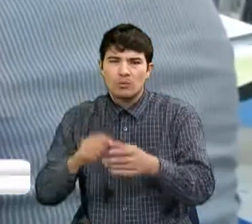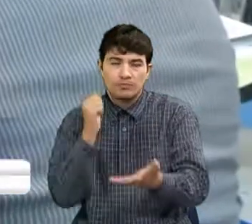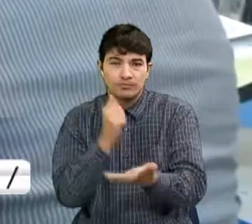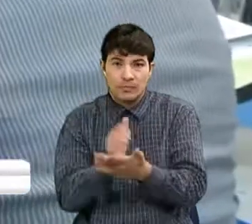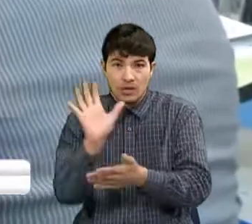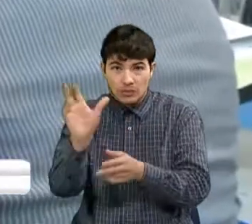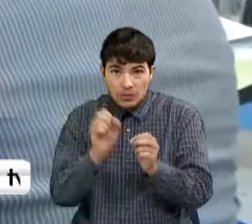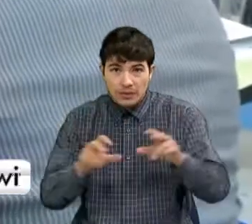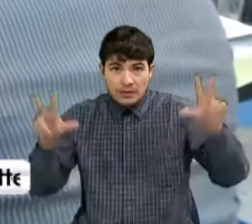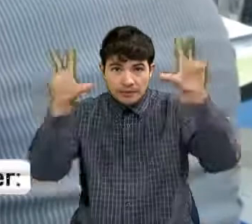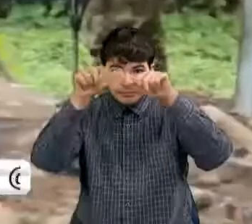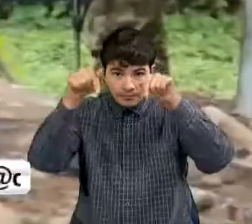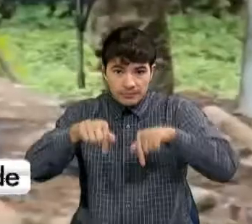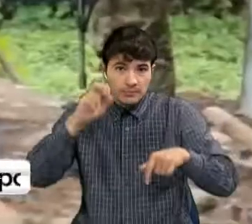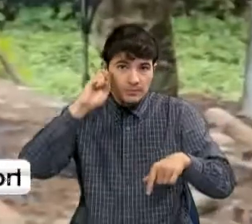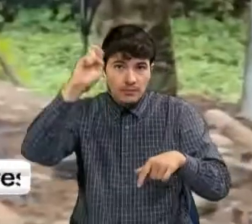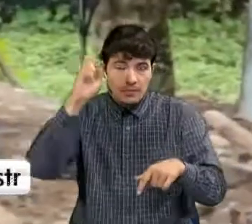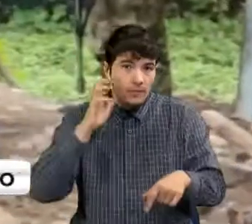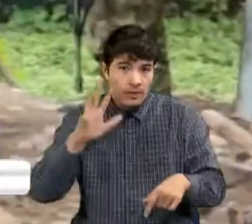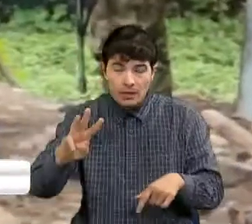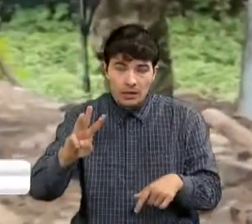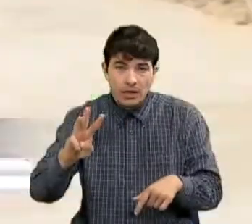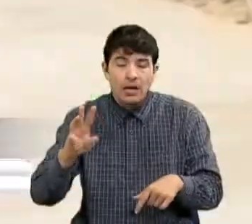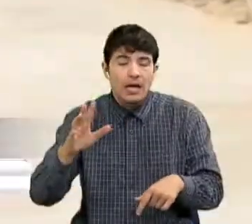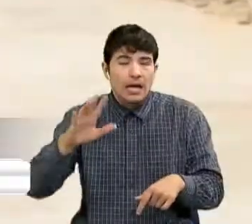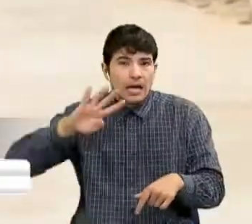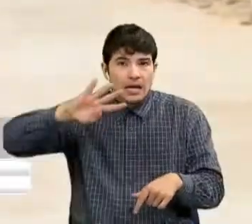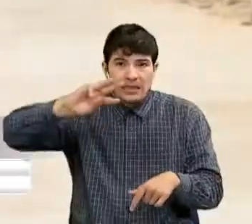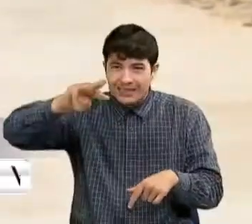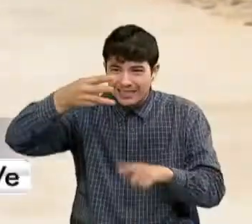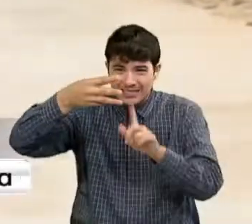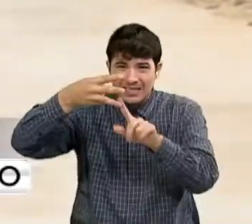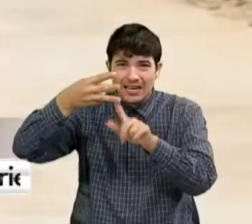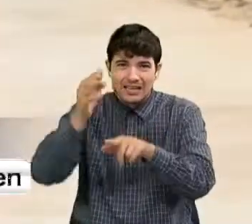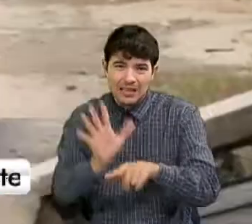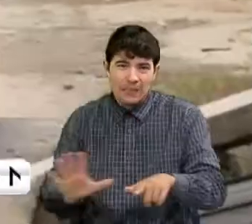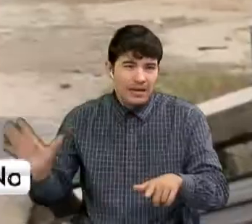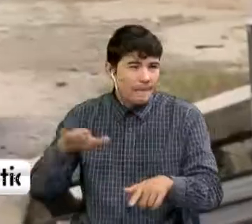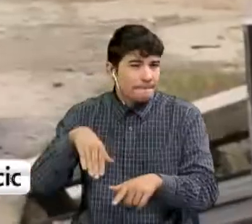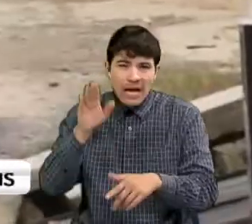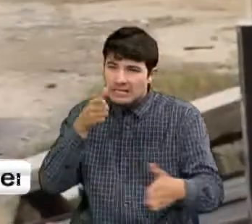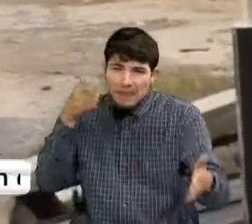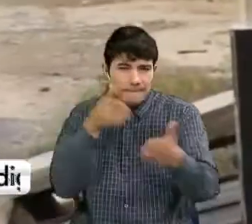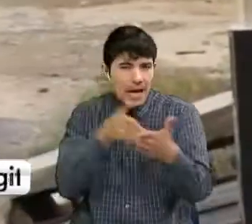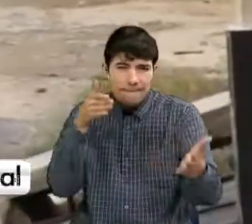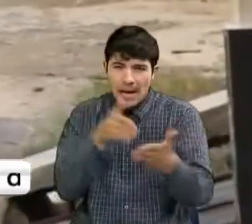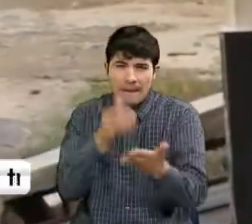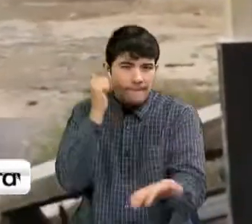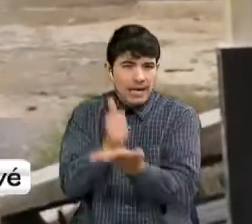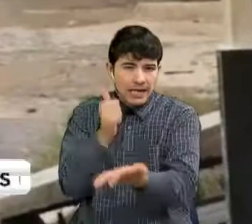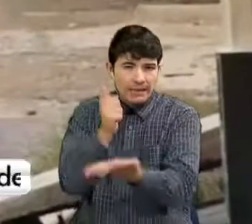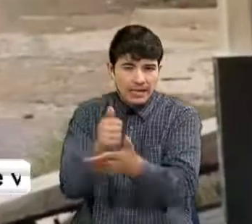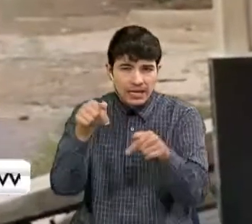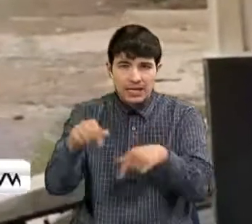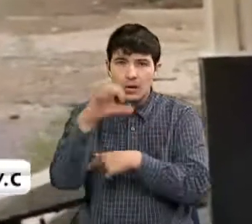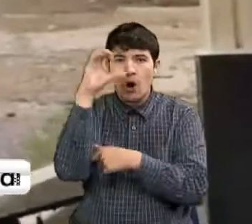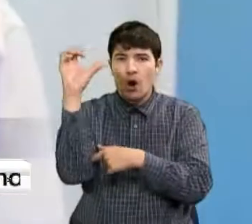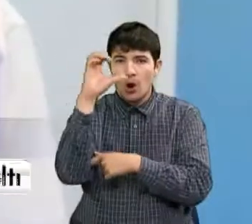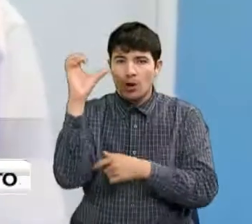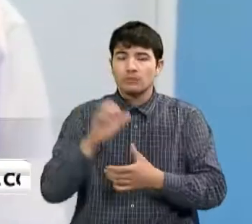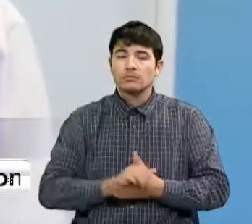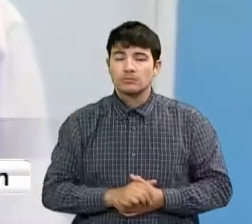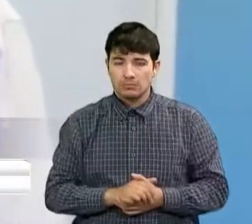la onu revela que norte de santander es el tercer departamento con más amenazas y asesinatos de líderes sociales y de derechos humanos en colombia el